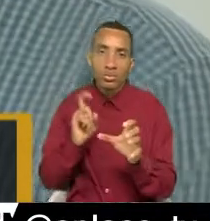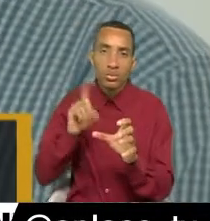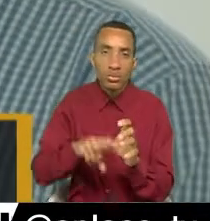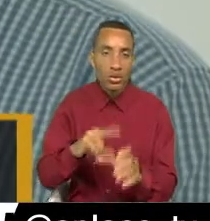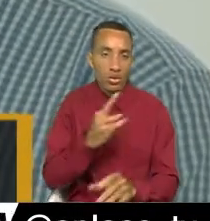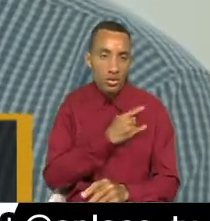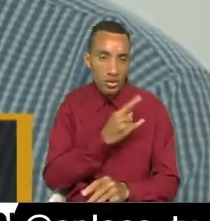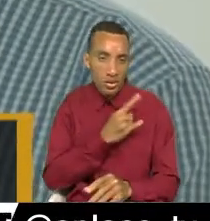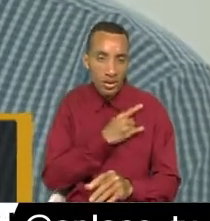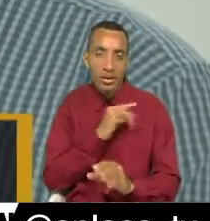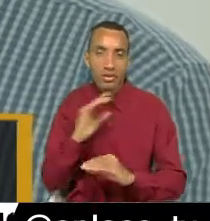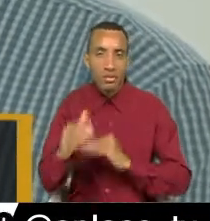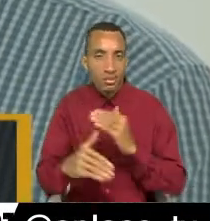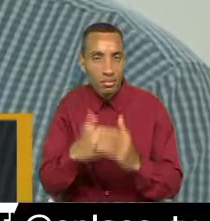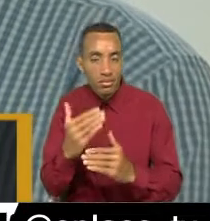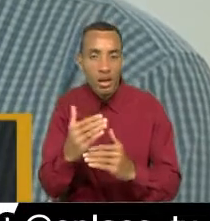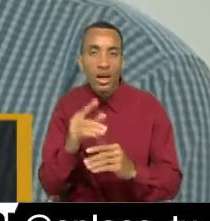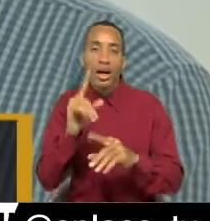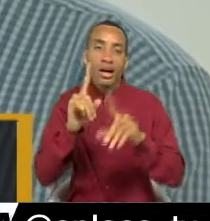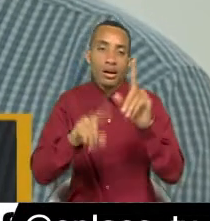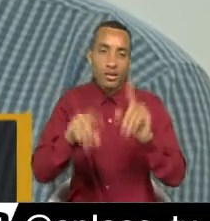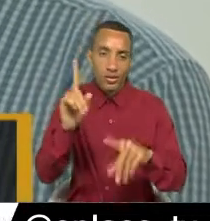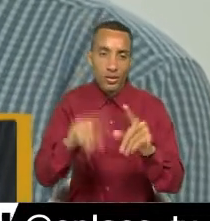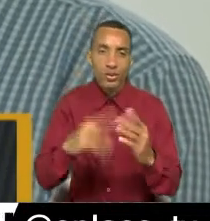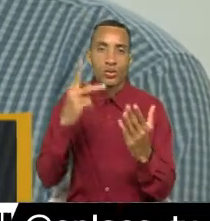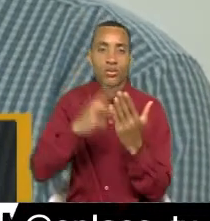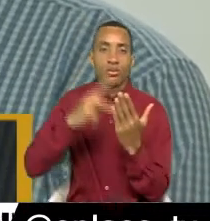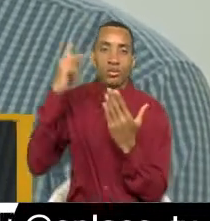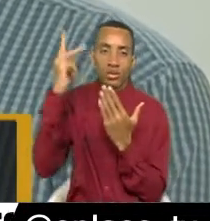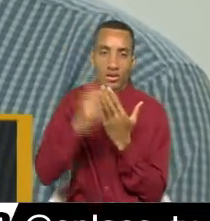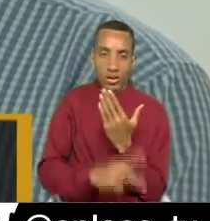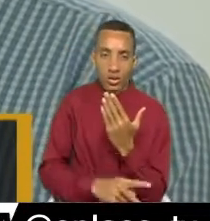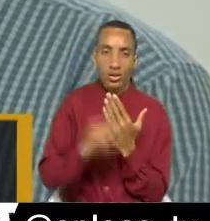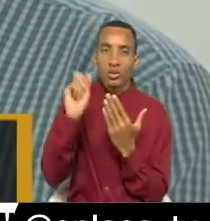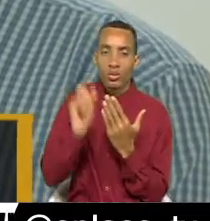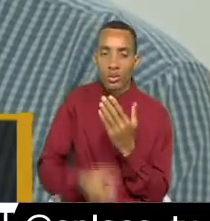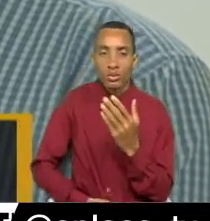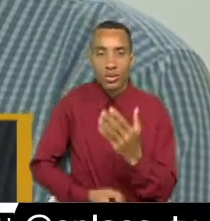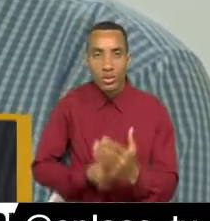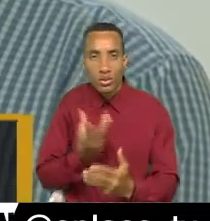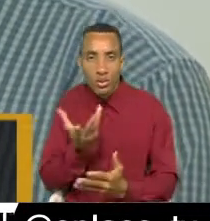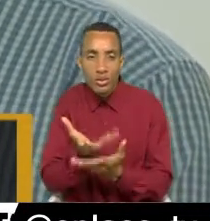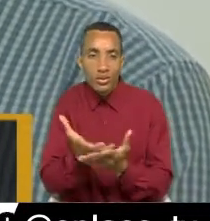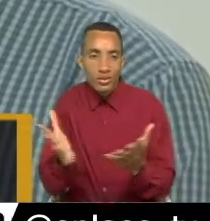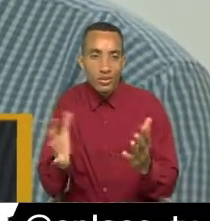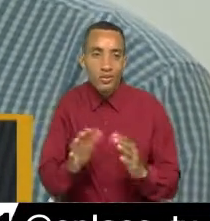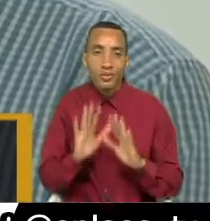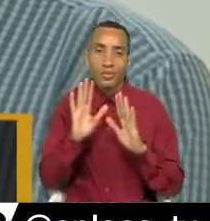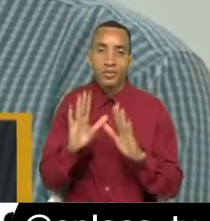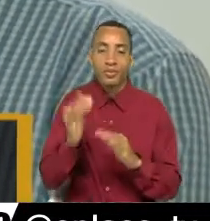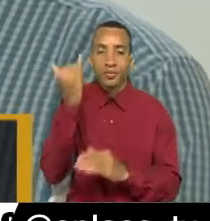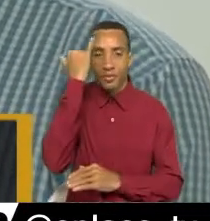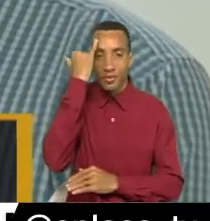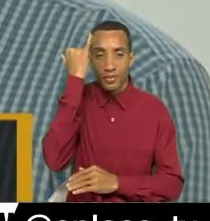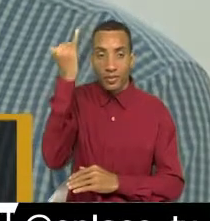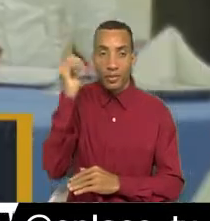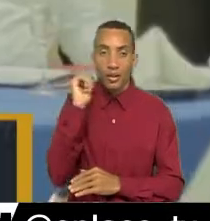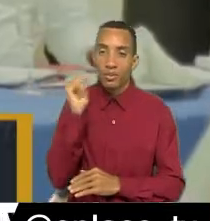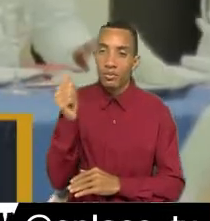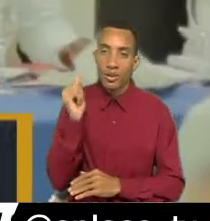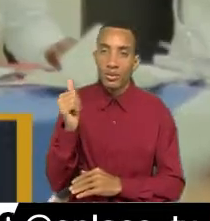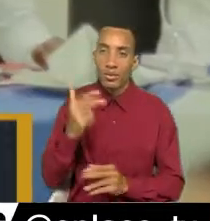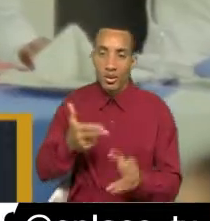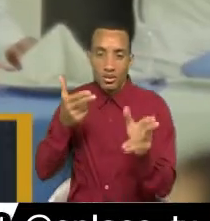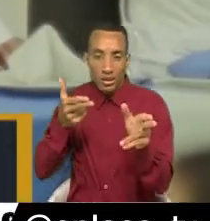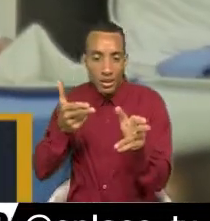el sacar adelante algunos procesos, algunos proyectos productivos que se vienen desarrollando como iniciativa de los mismos excombatientes.